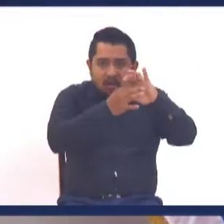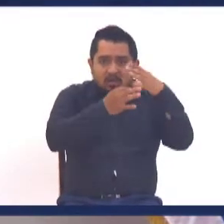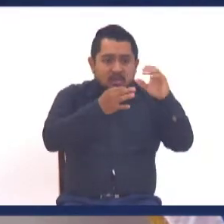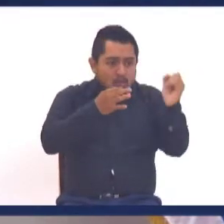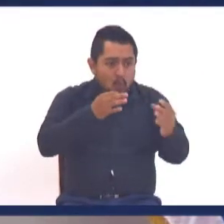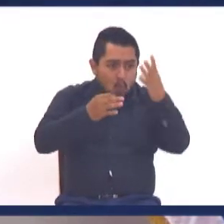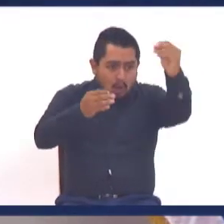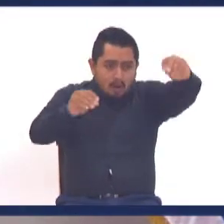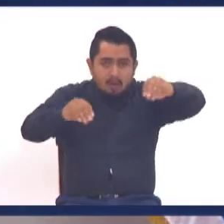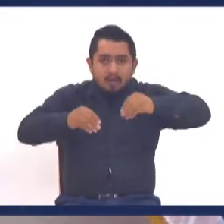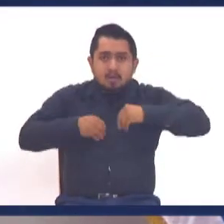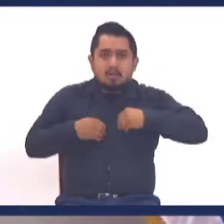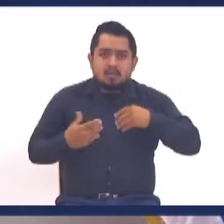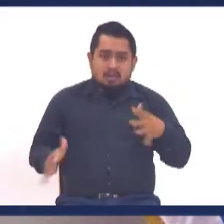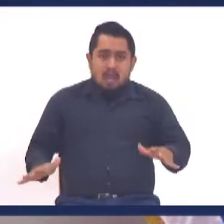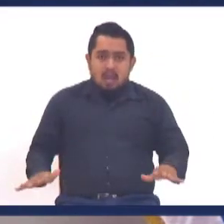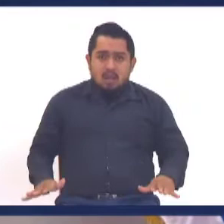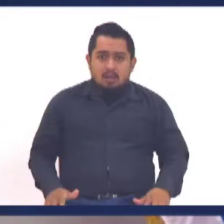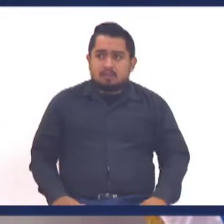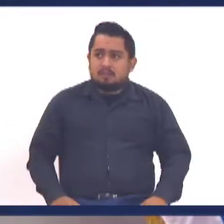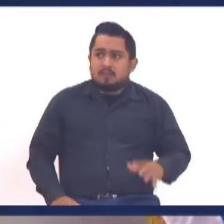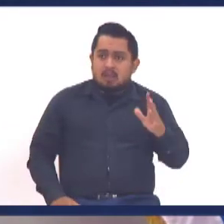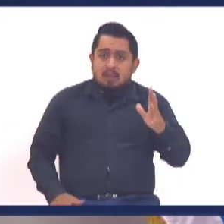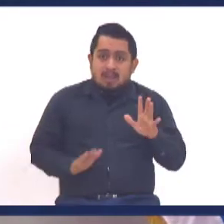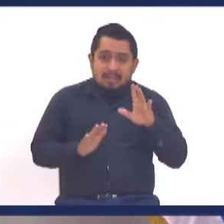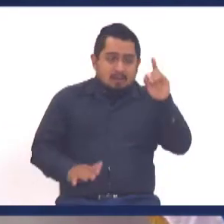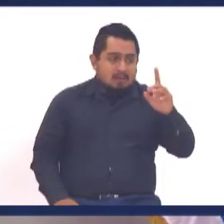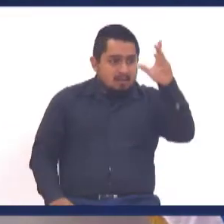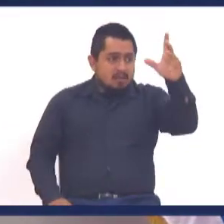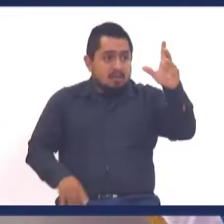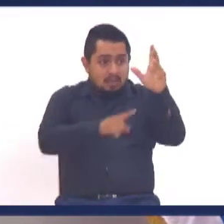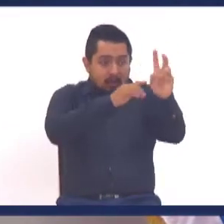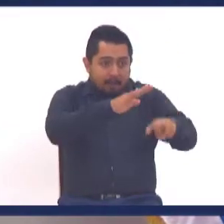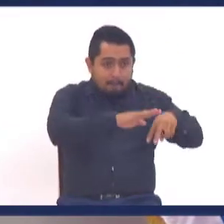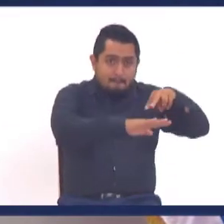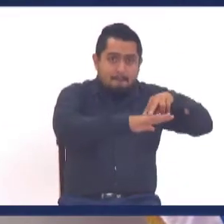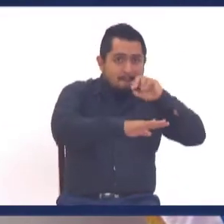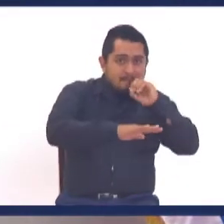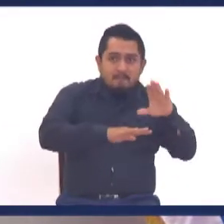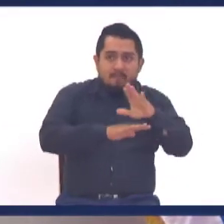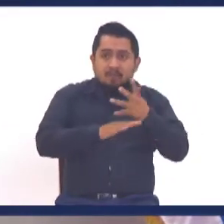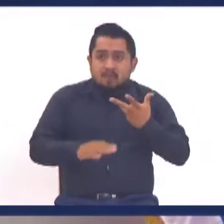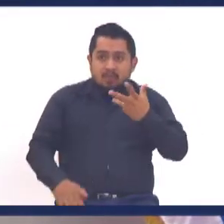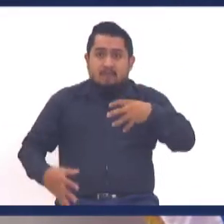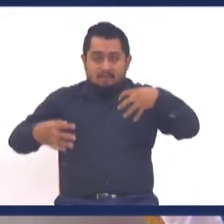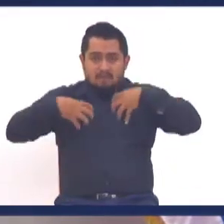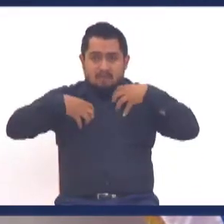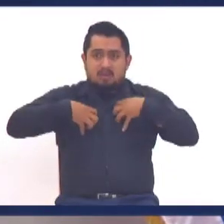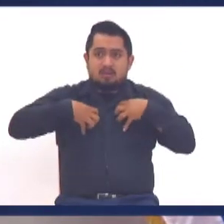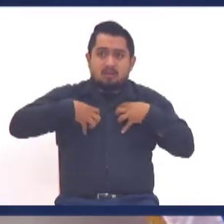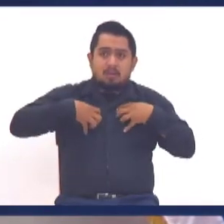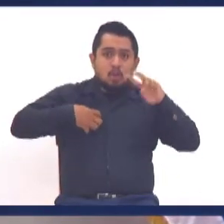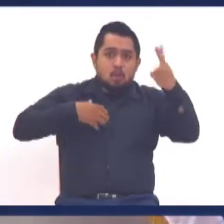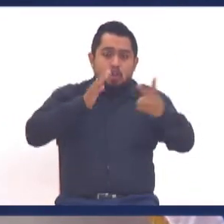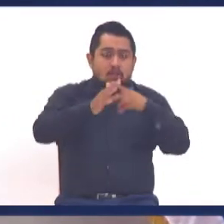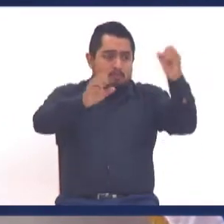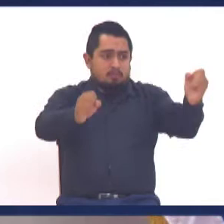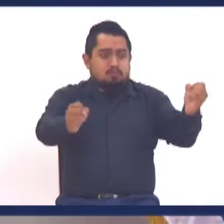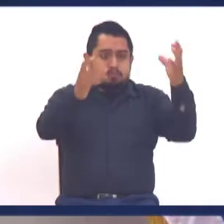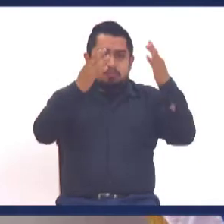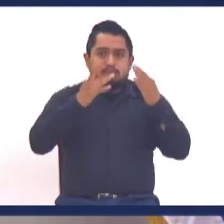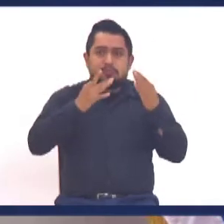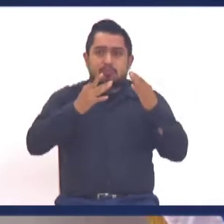nueva criatura es entonces cuando cristo dice que eso de la resurrección para los que estamos vivos somos doblemente bendecido porque